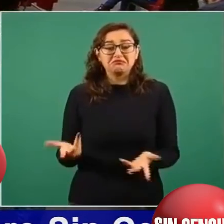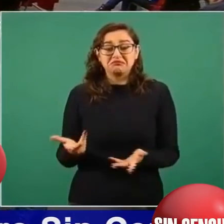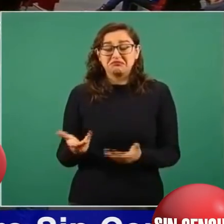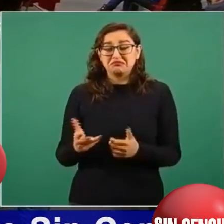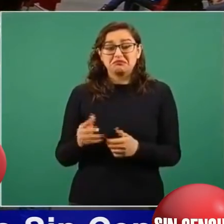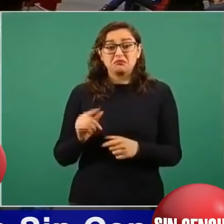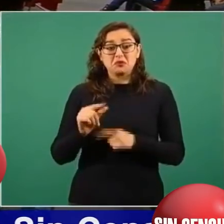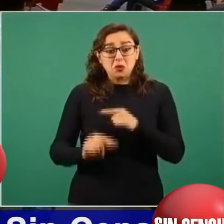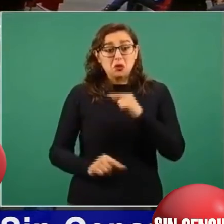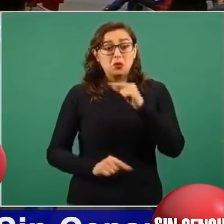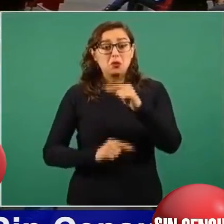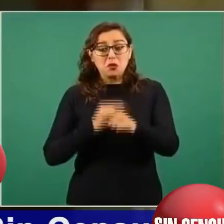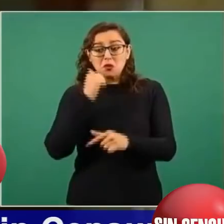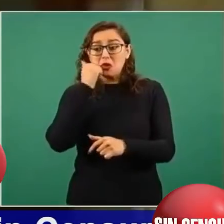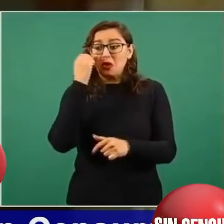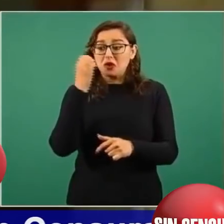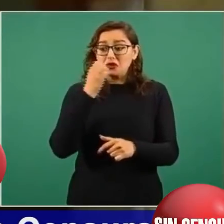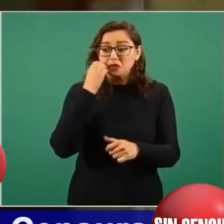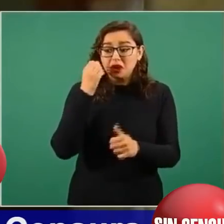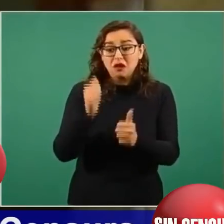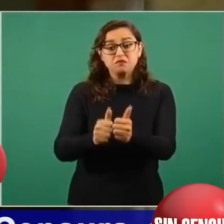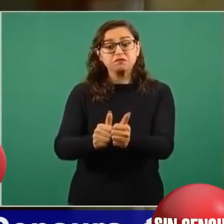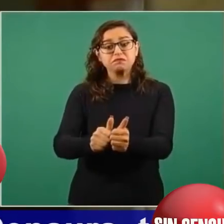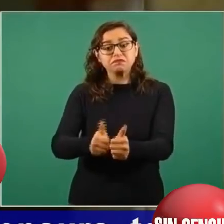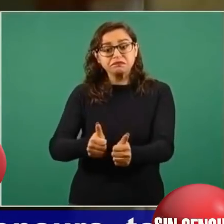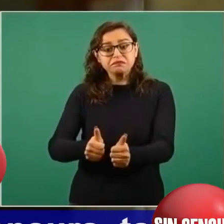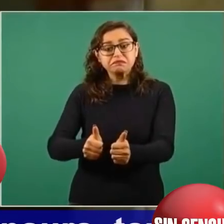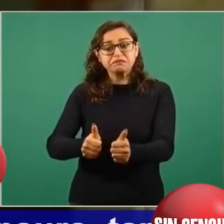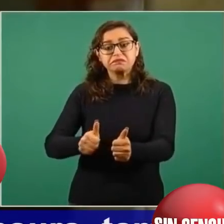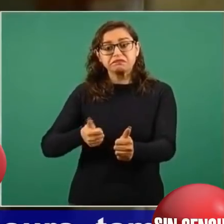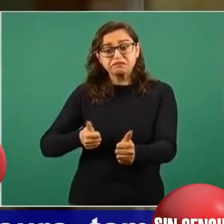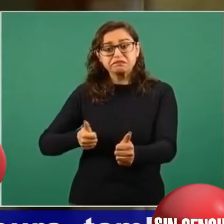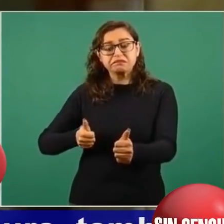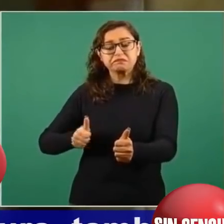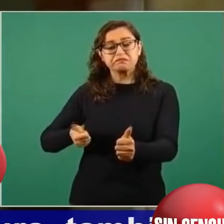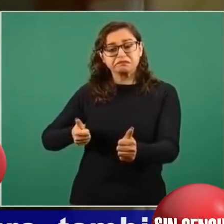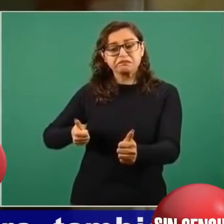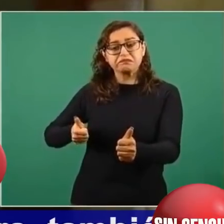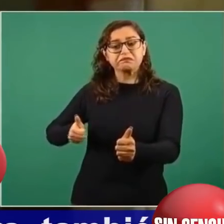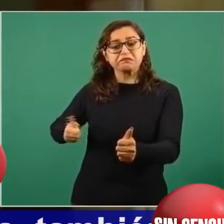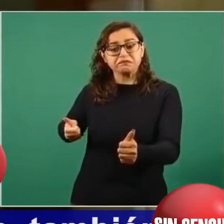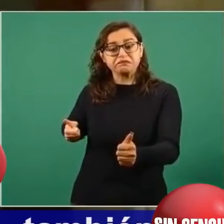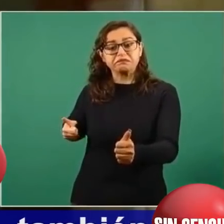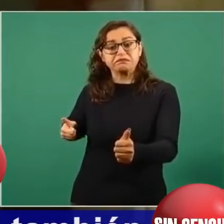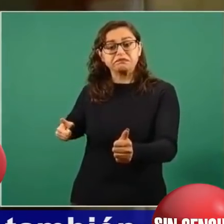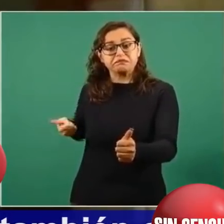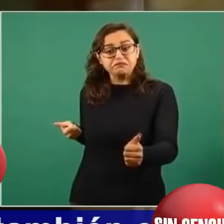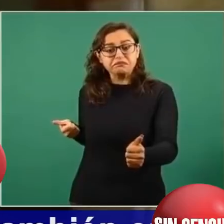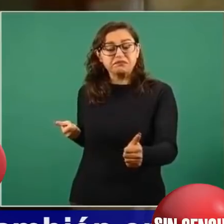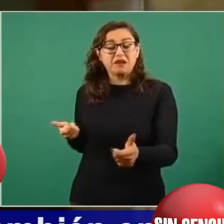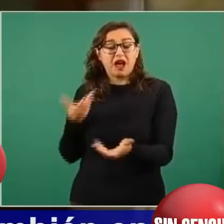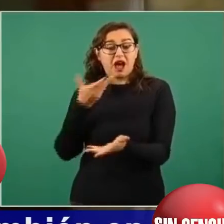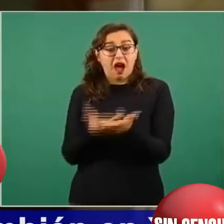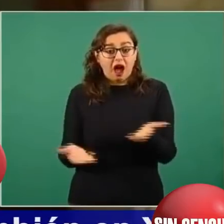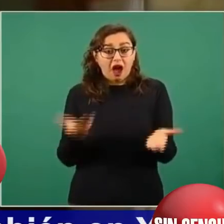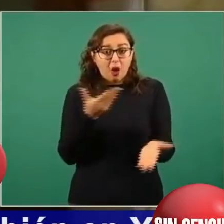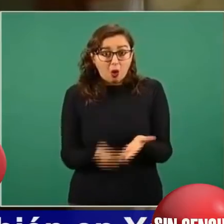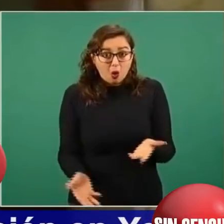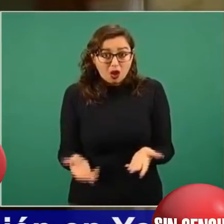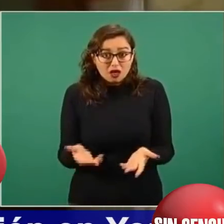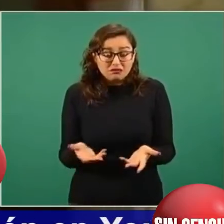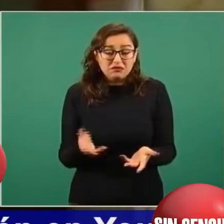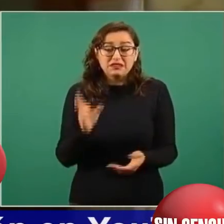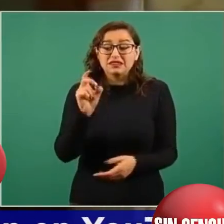competitivos ante las escuelas privadas. Recuerdo muy bien que en aquellos talleres en los años